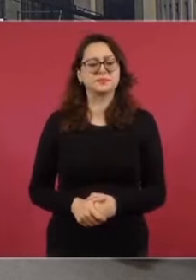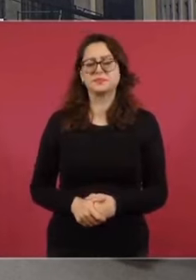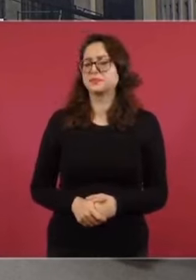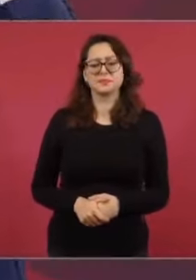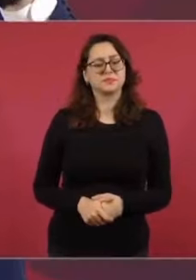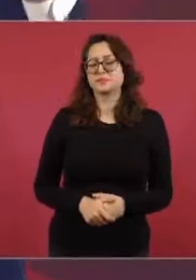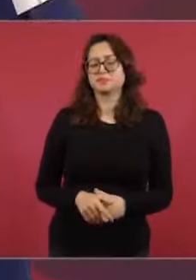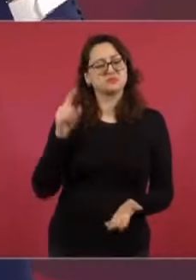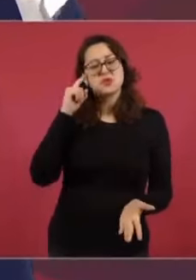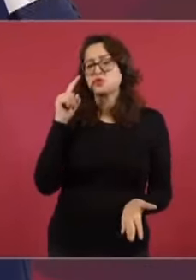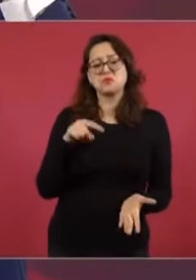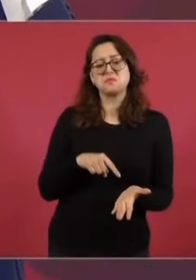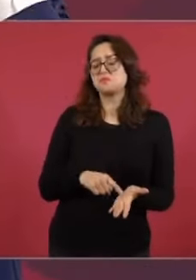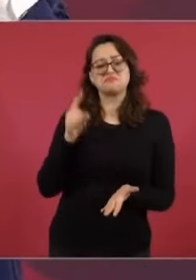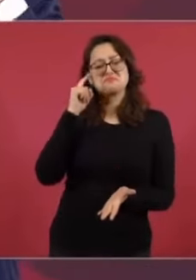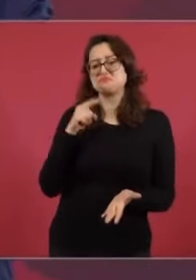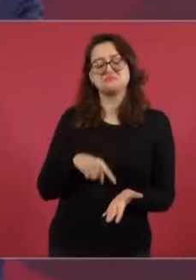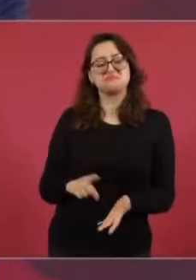No creo. Ella,